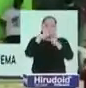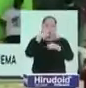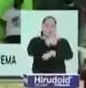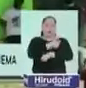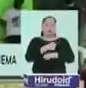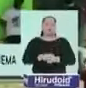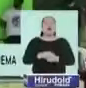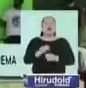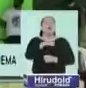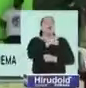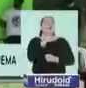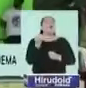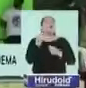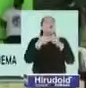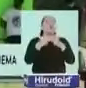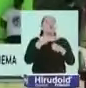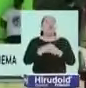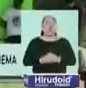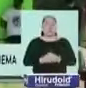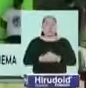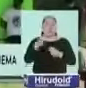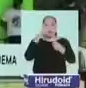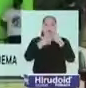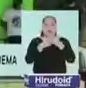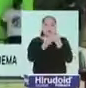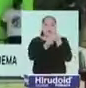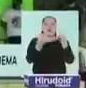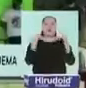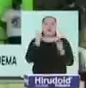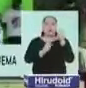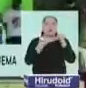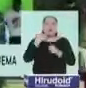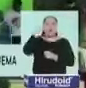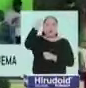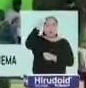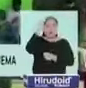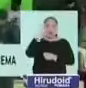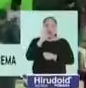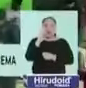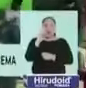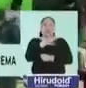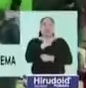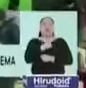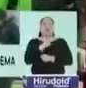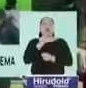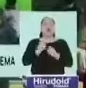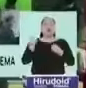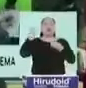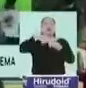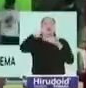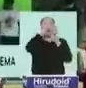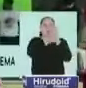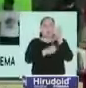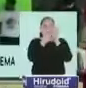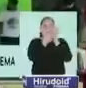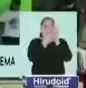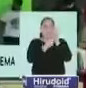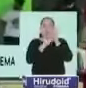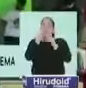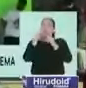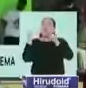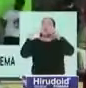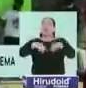que todos nos involucremos al efecto de lograr que esta vacuna se pueda que pueda llegar a la mayor cantidad de gente.